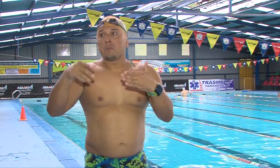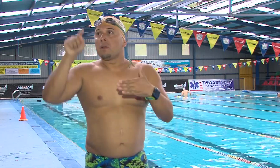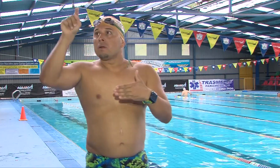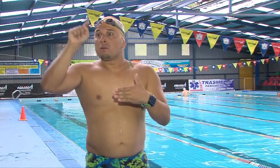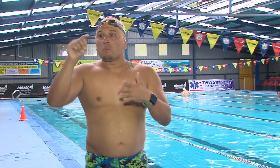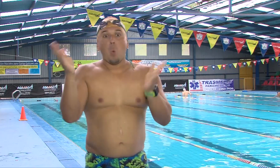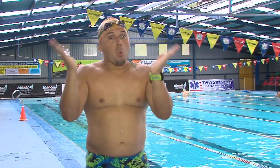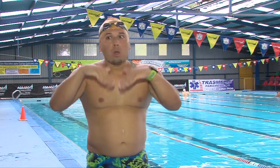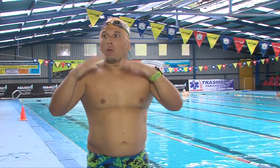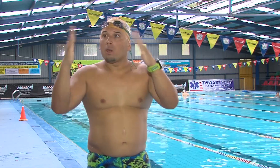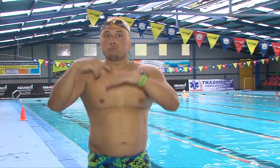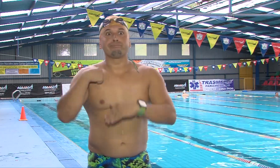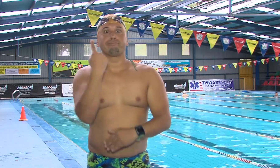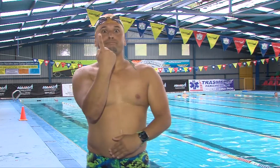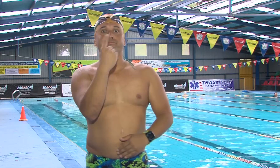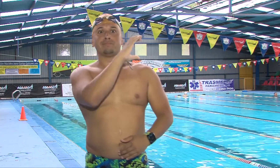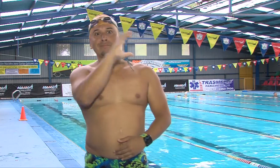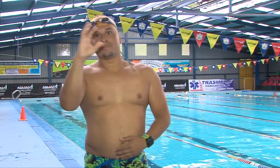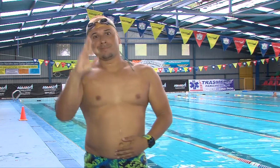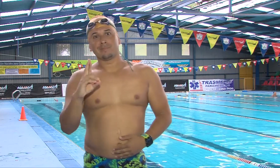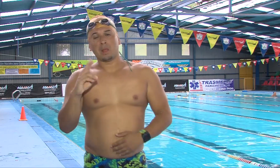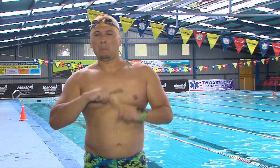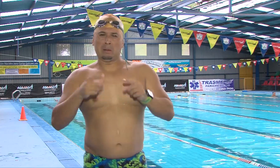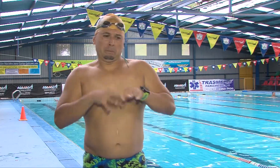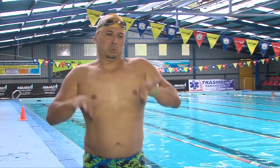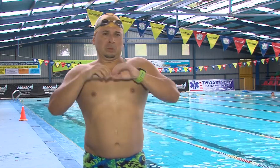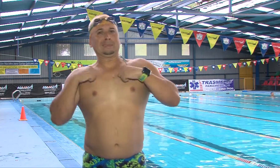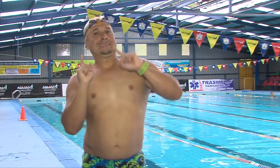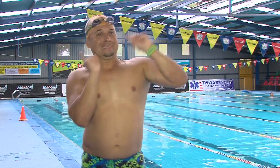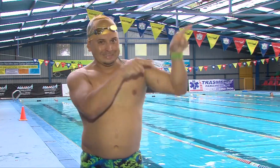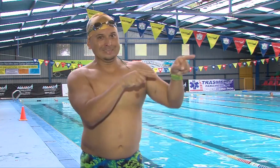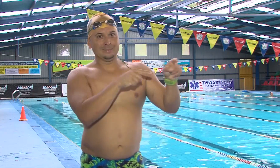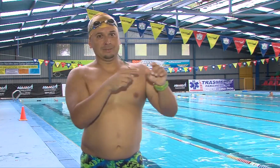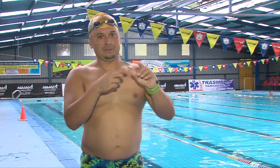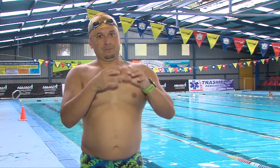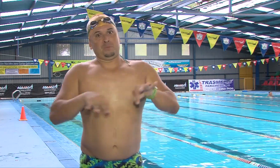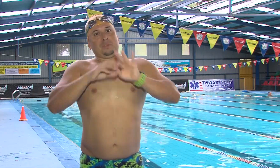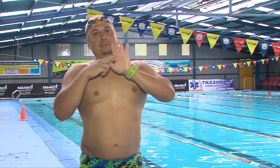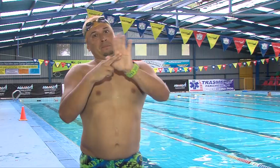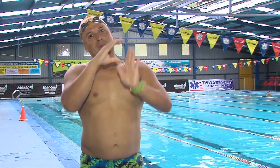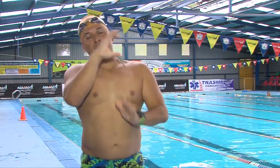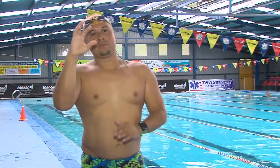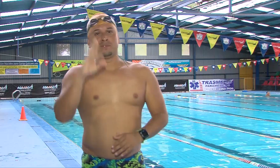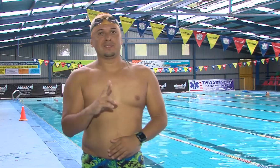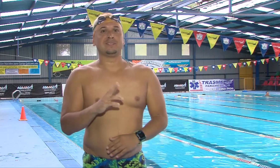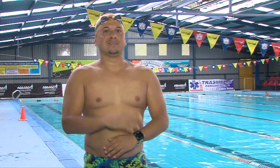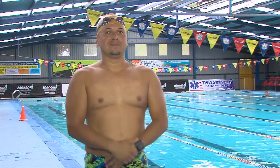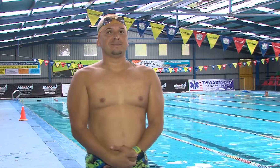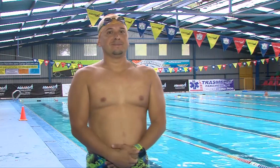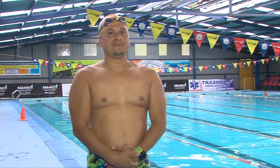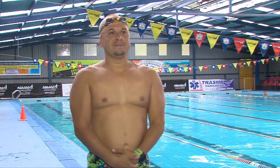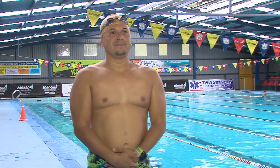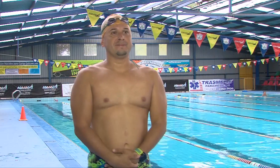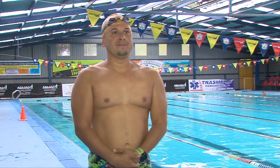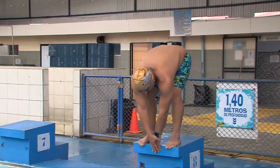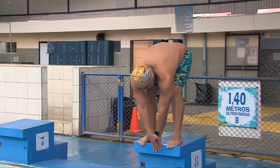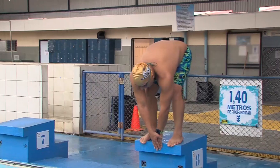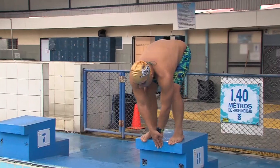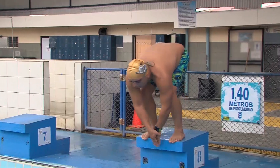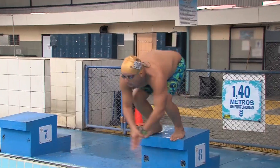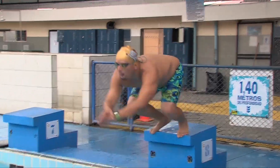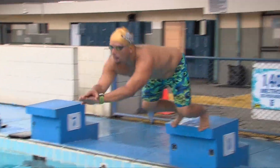representación. Únicamente de nuestra región, Costa Rica. Por eso es muy importante para representar a nuestro país.